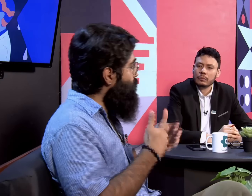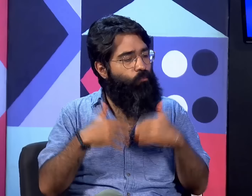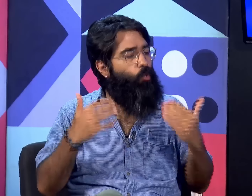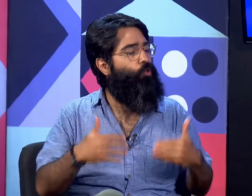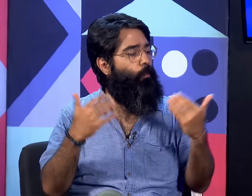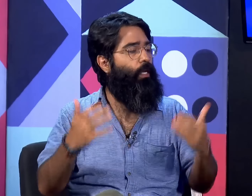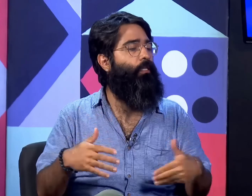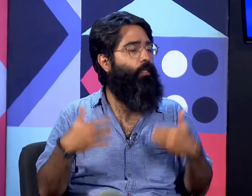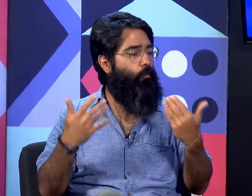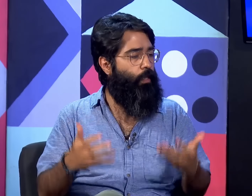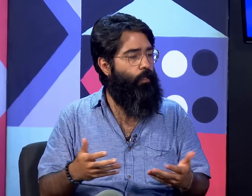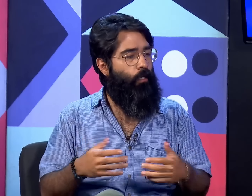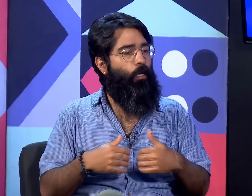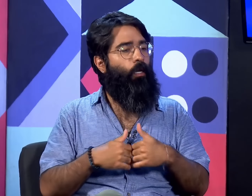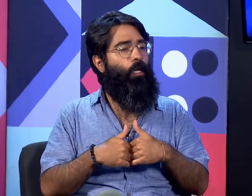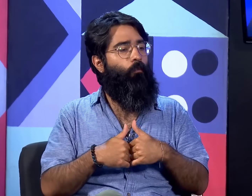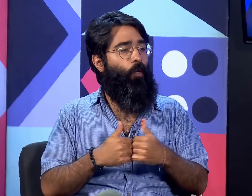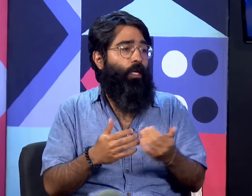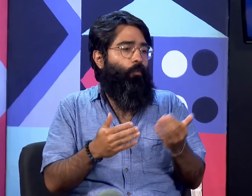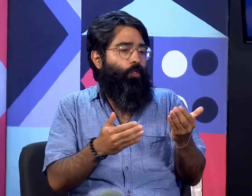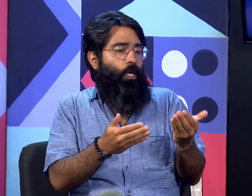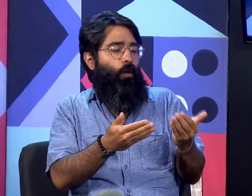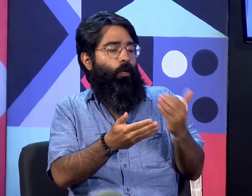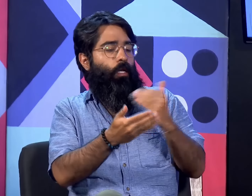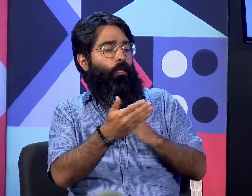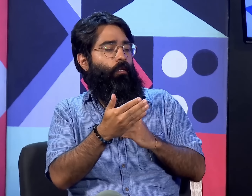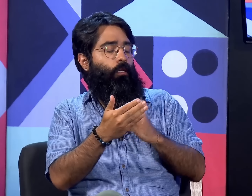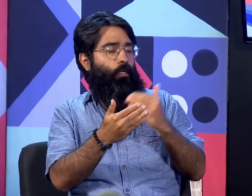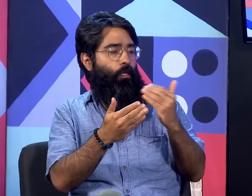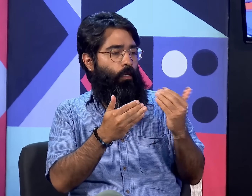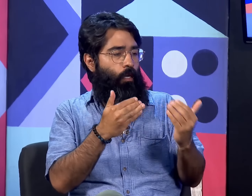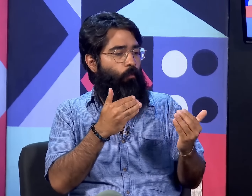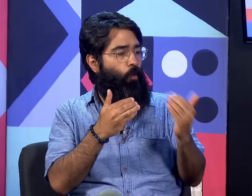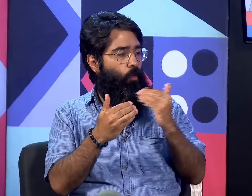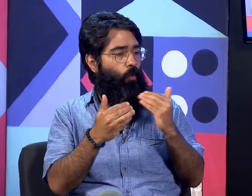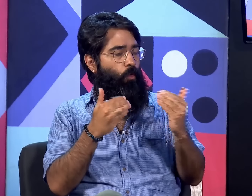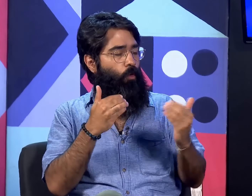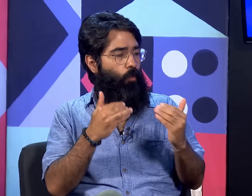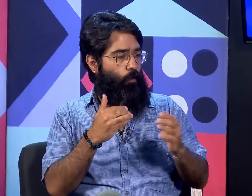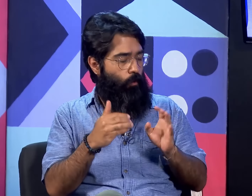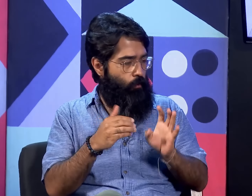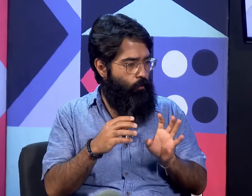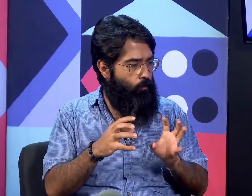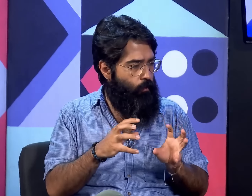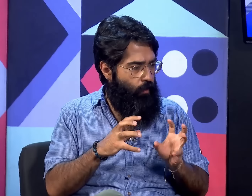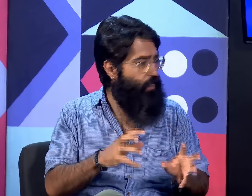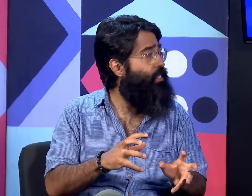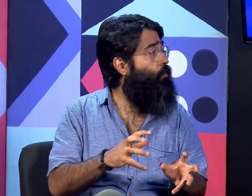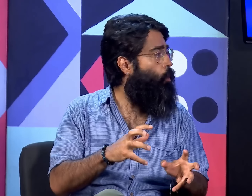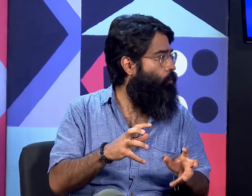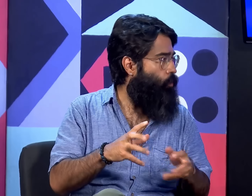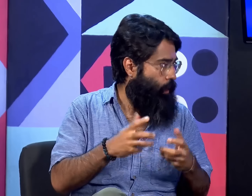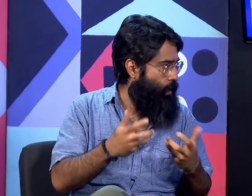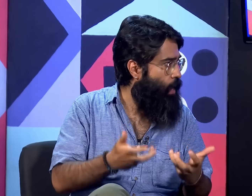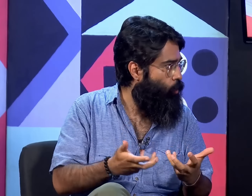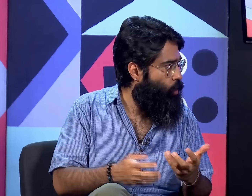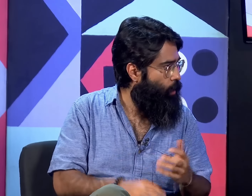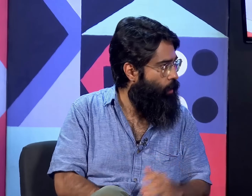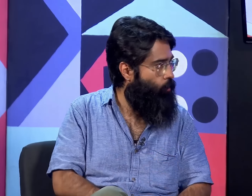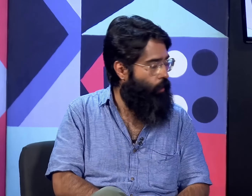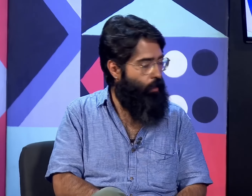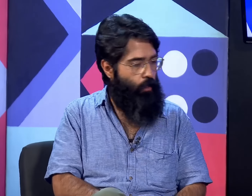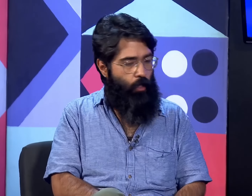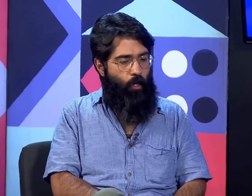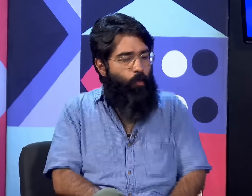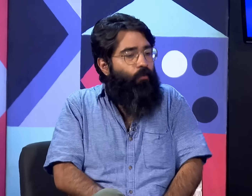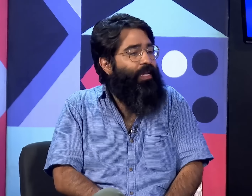platicando. Es el modus operandi del PRI, pero digamos ahora en modo defensivo, porque ya no tienen